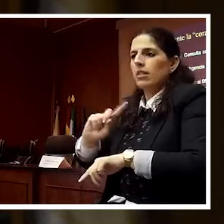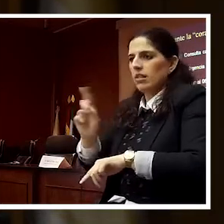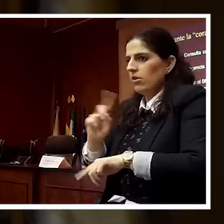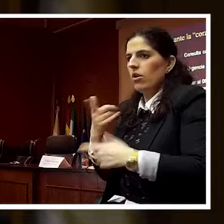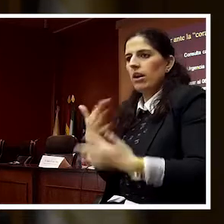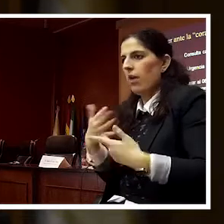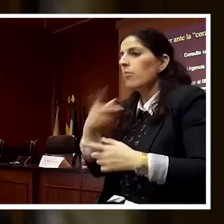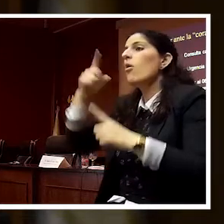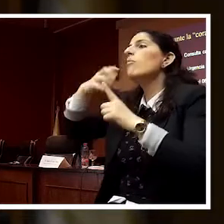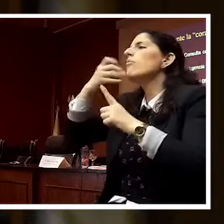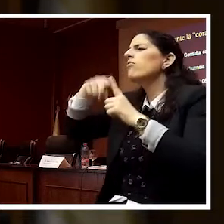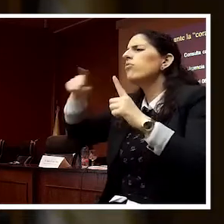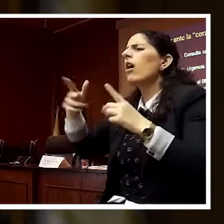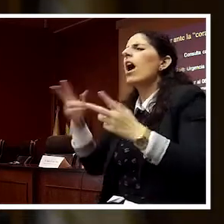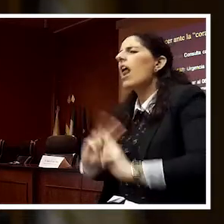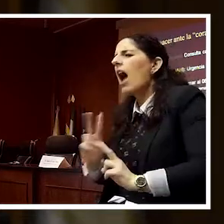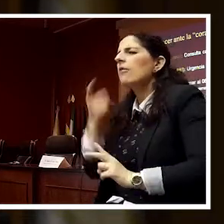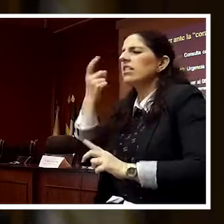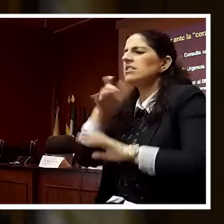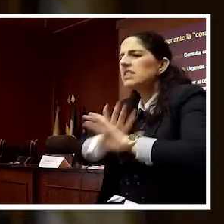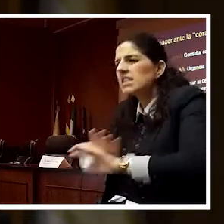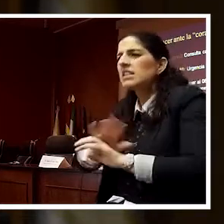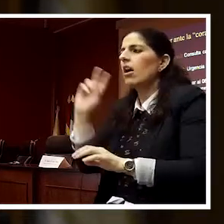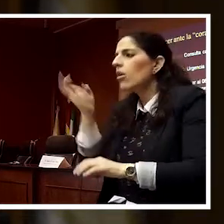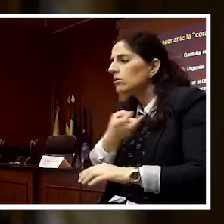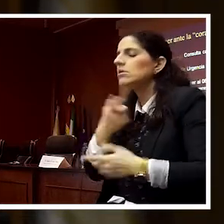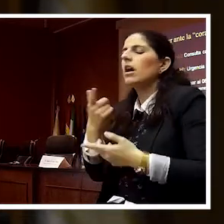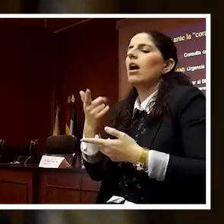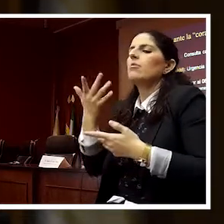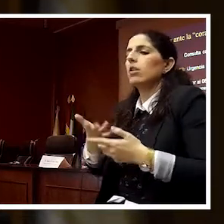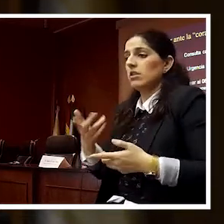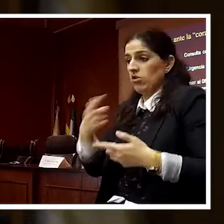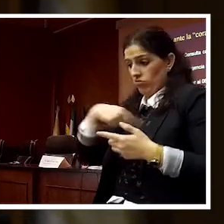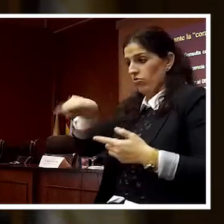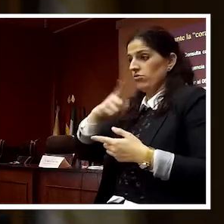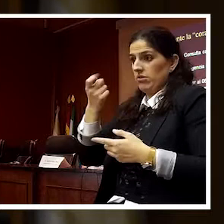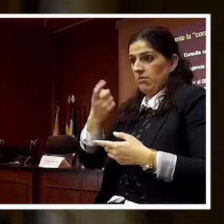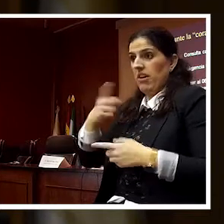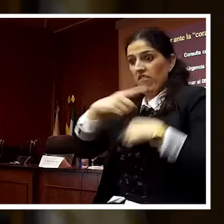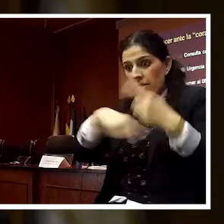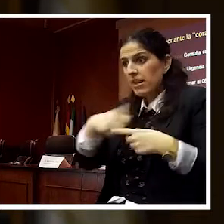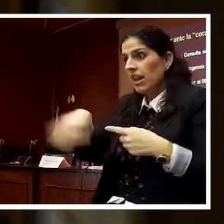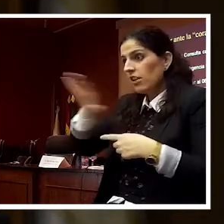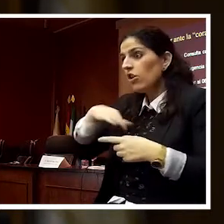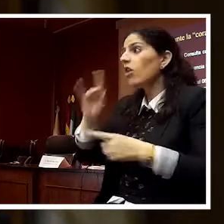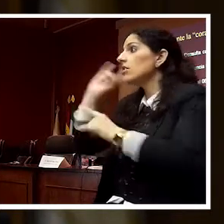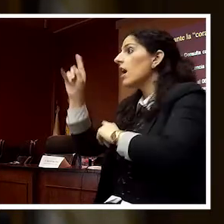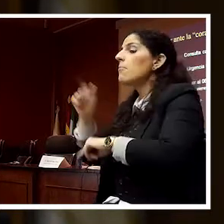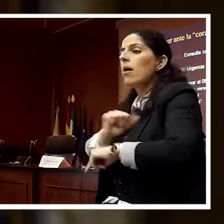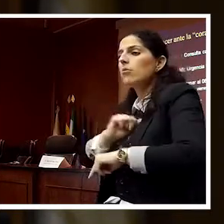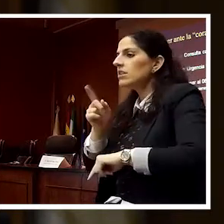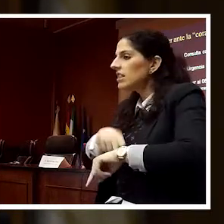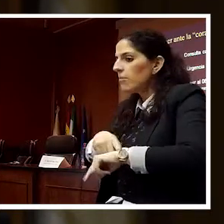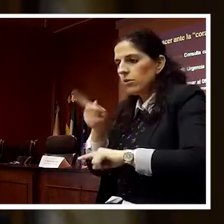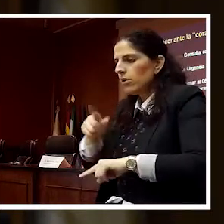una arritmia grave o por necesidad de masaje cardíaco, que nosotros también podemos, los familiares, los amigos,